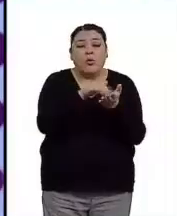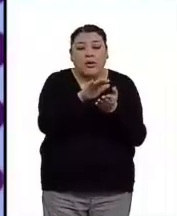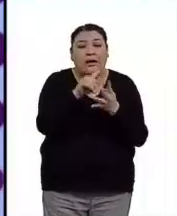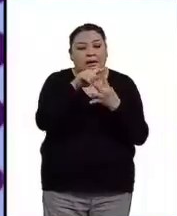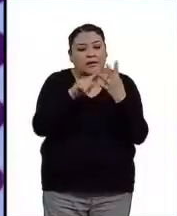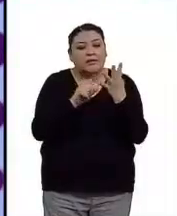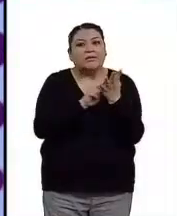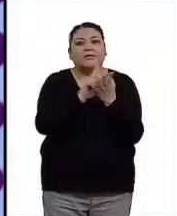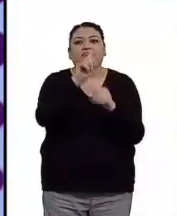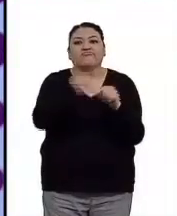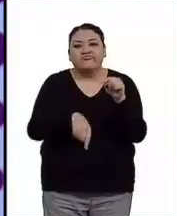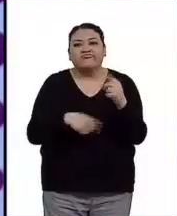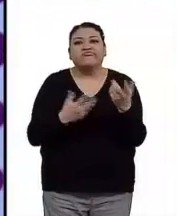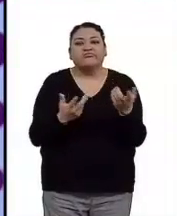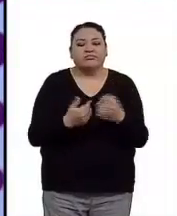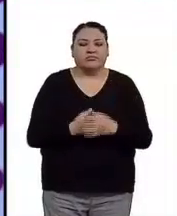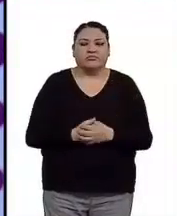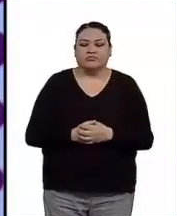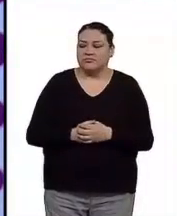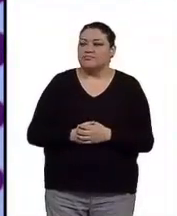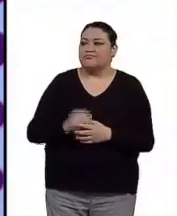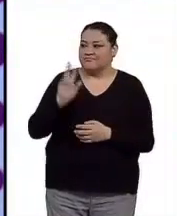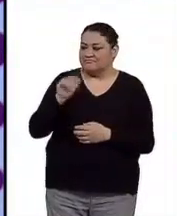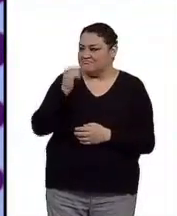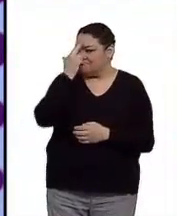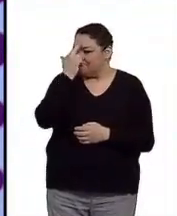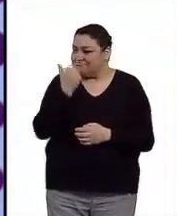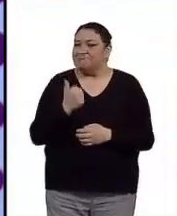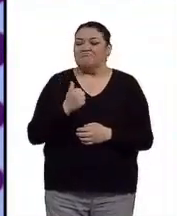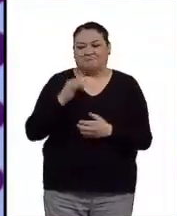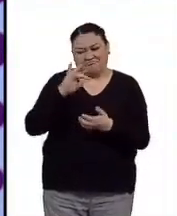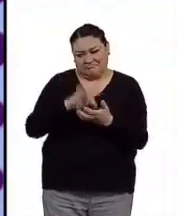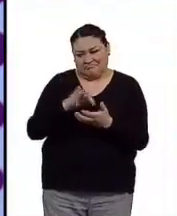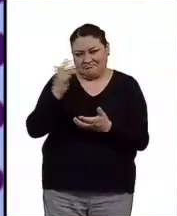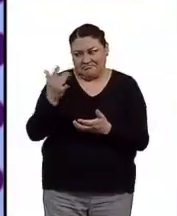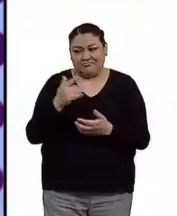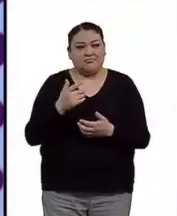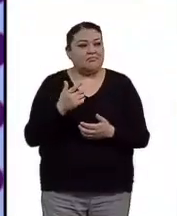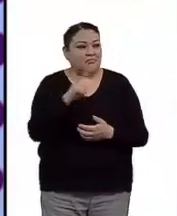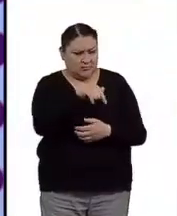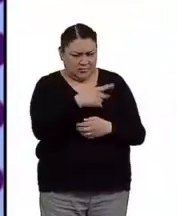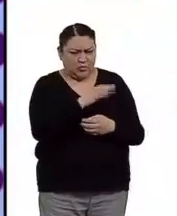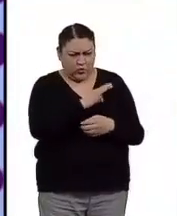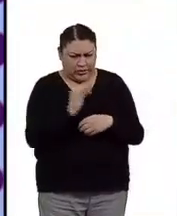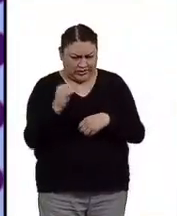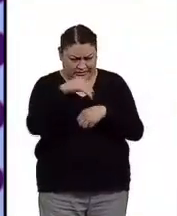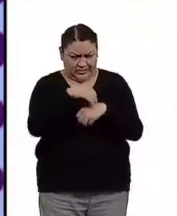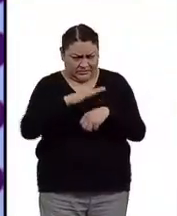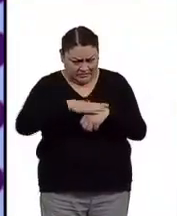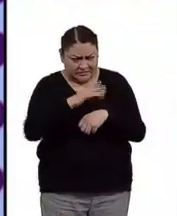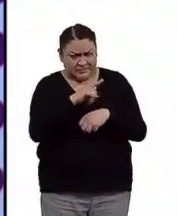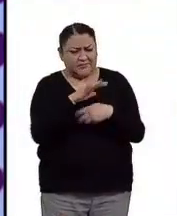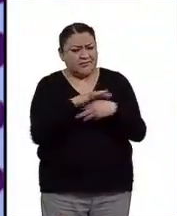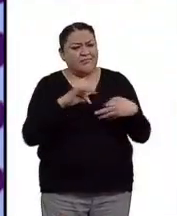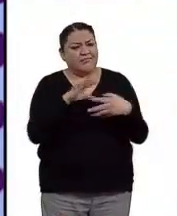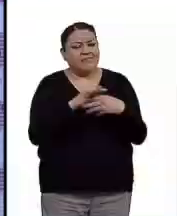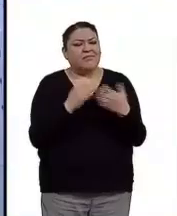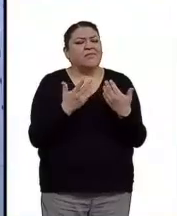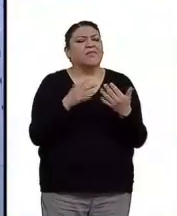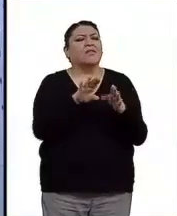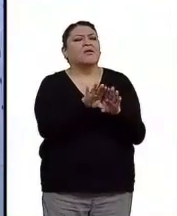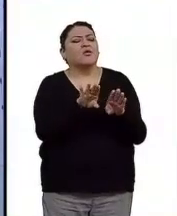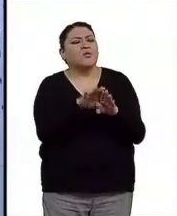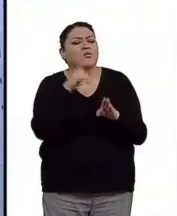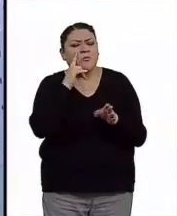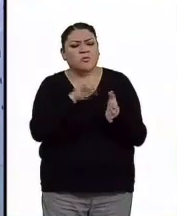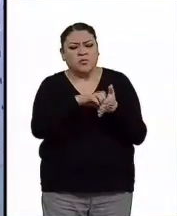¿no? Sí, tienes toda la razón. Muchísimas gracias. Abigail, ¿nos puedes complementar un poco también en este sentido de cómo